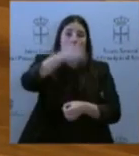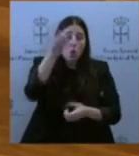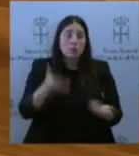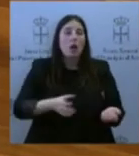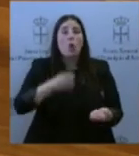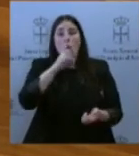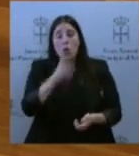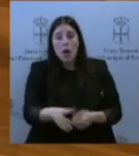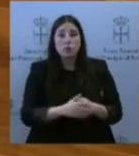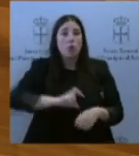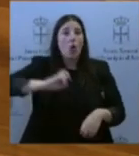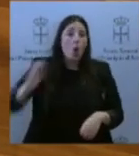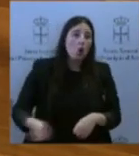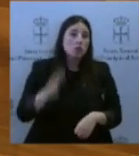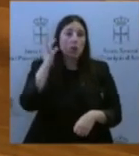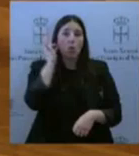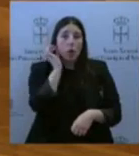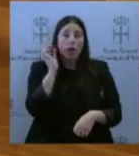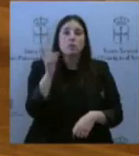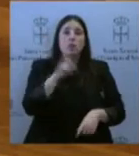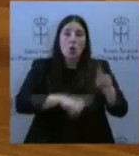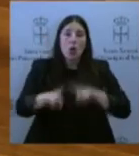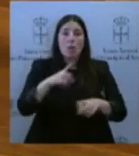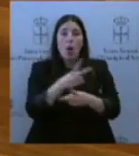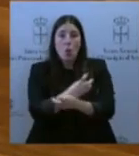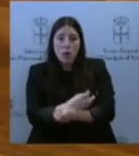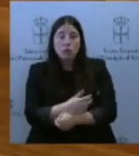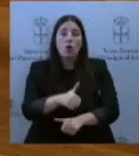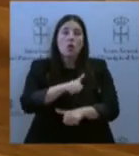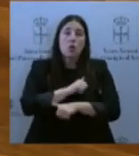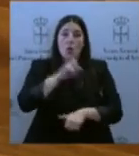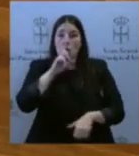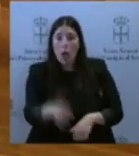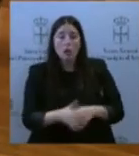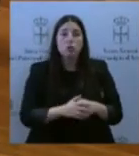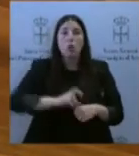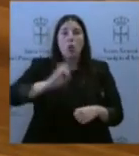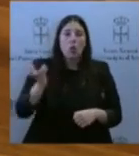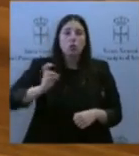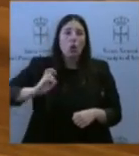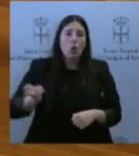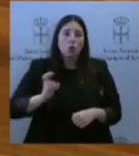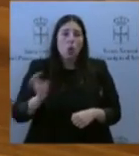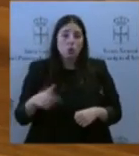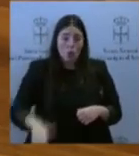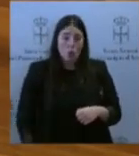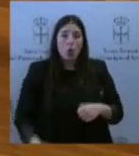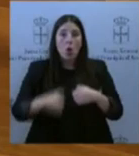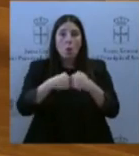a base de antiinflamatorios. Joaquín, 2 años de prueba en trauma. Luis e Isara, 1 año para aceleración de menisco. Chefi, con medicación al límite. Esto no es vida, me